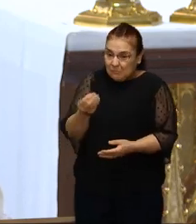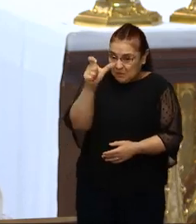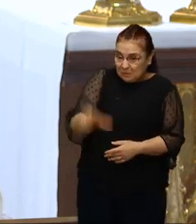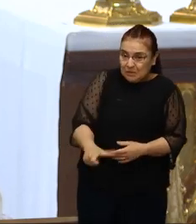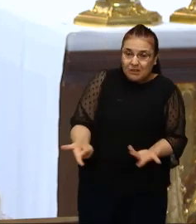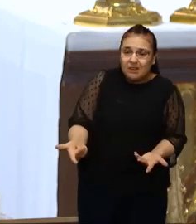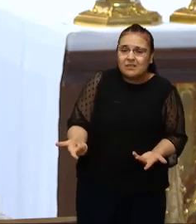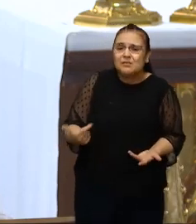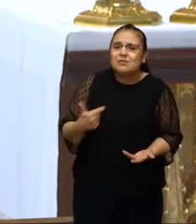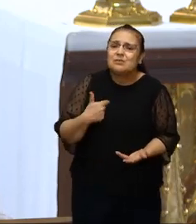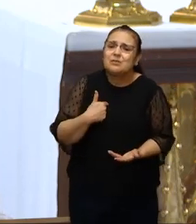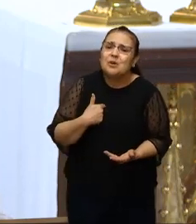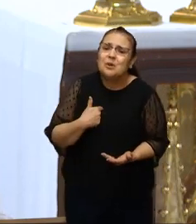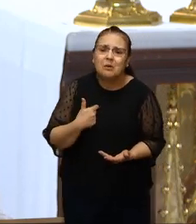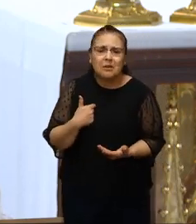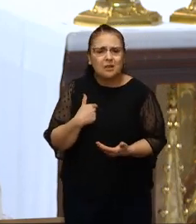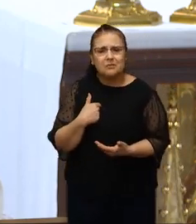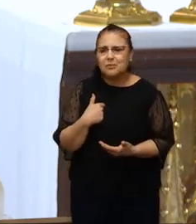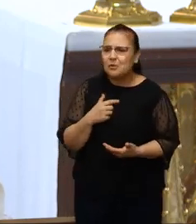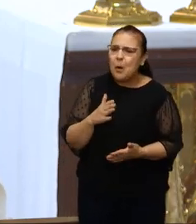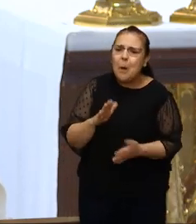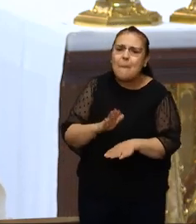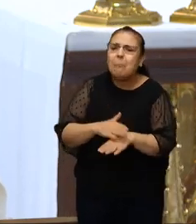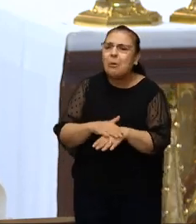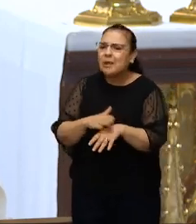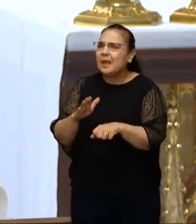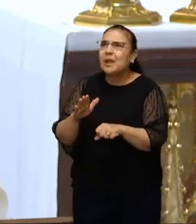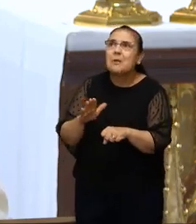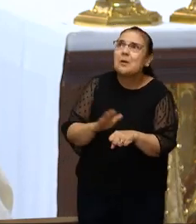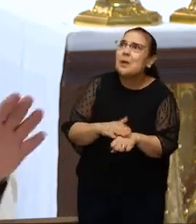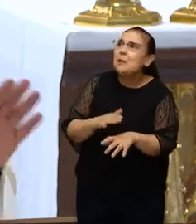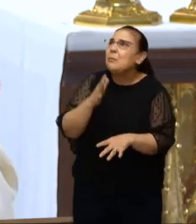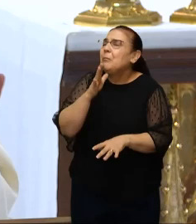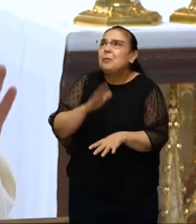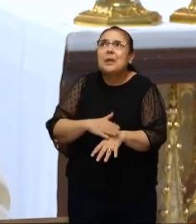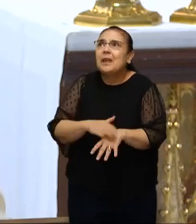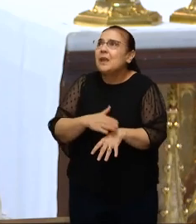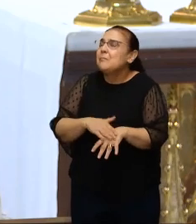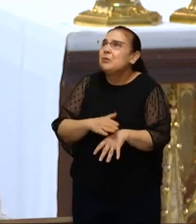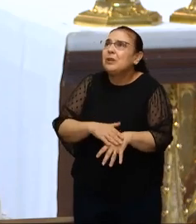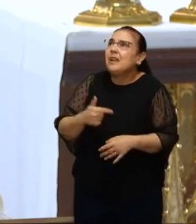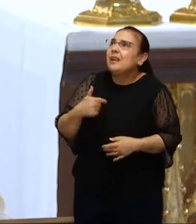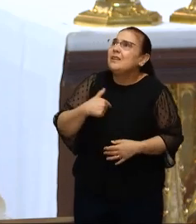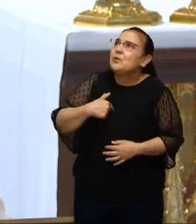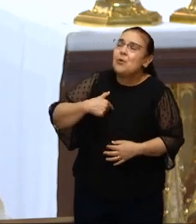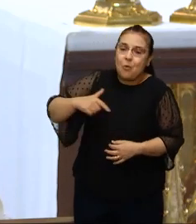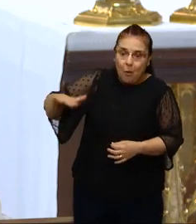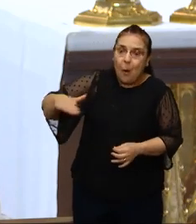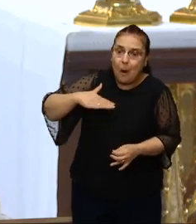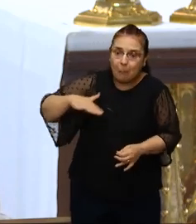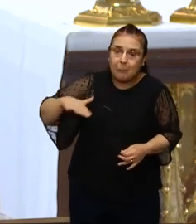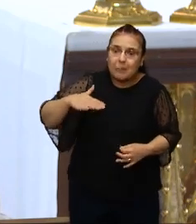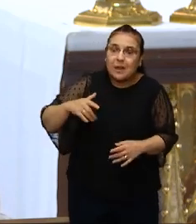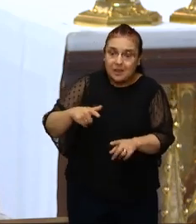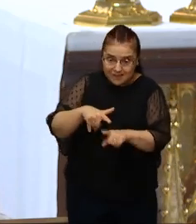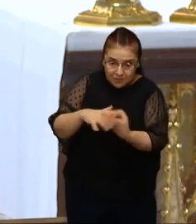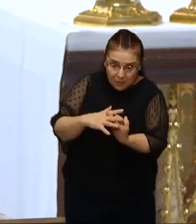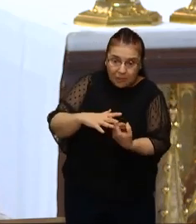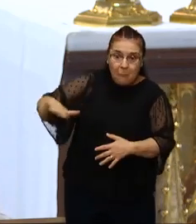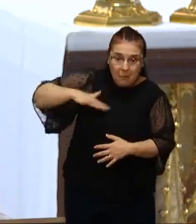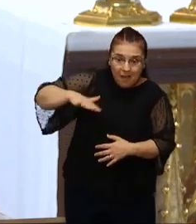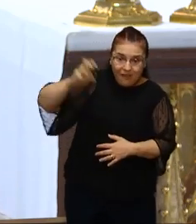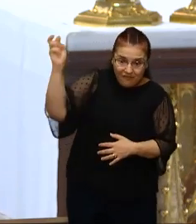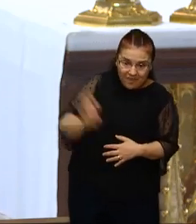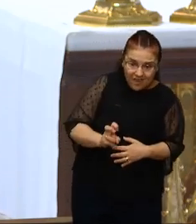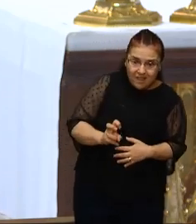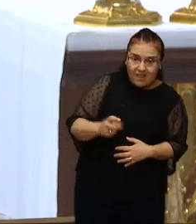¿Qué he hecho yo para merecer esto, verdad? Cuando vienen las cosas malas. Normalmente no lo hacemos esta pregunta cuando vienen las cosas buenas, pero